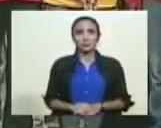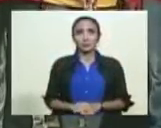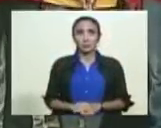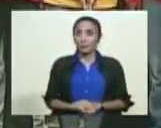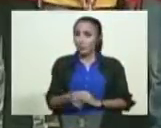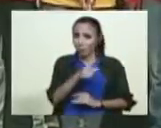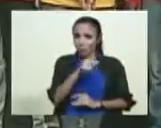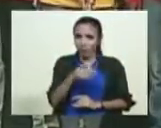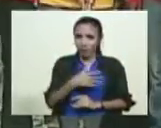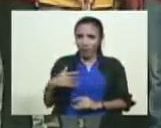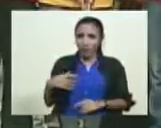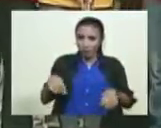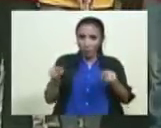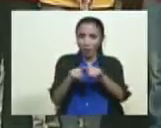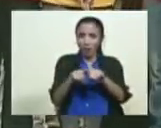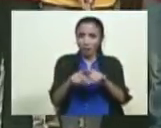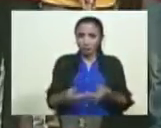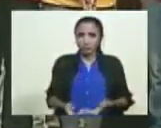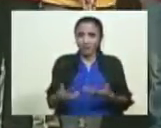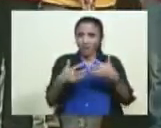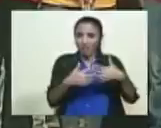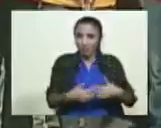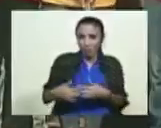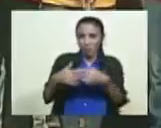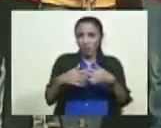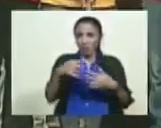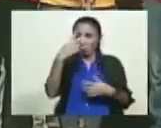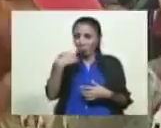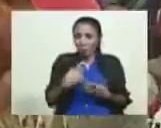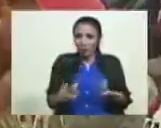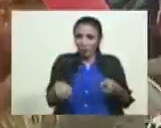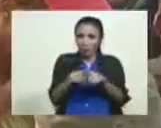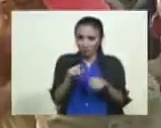¿Ustedes quieren ser colonia otra vez de los gringos?